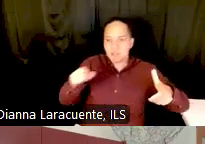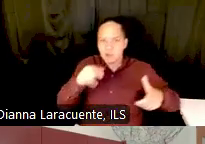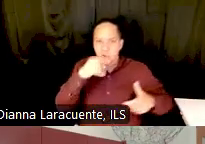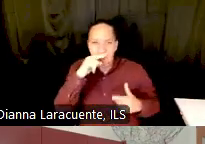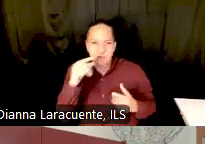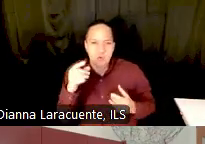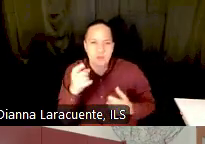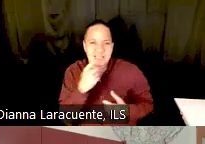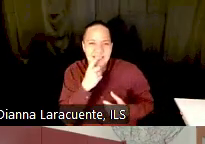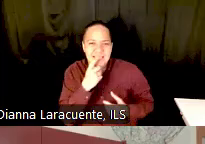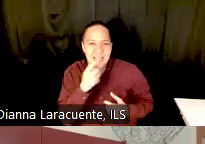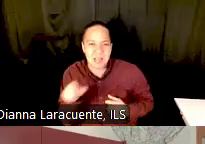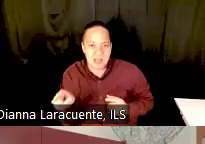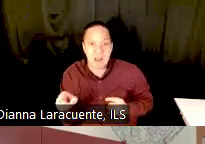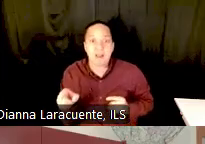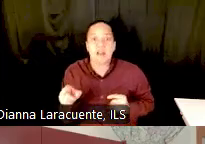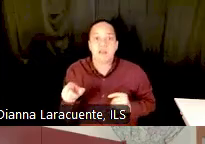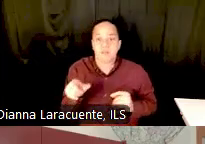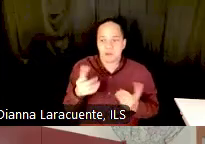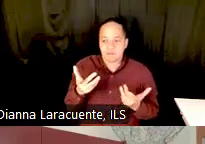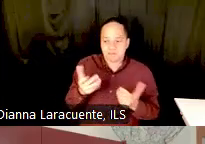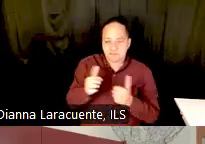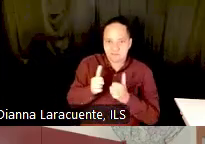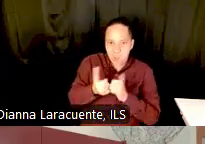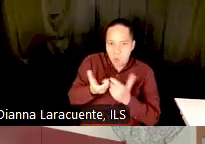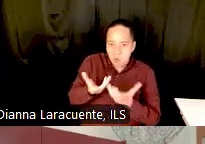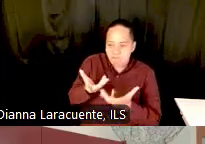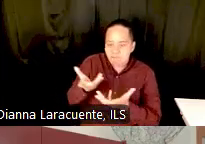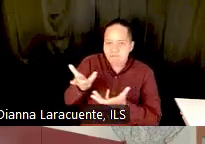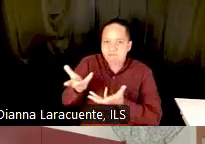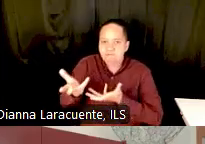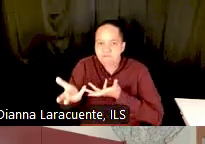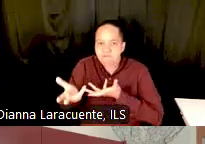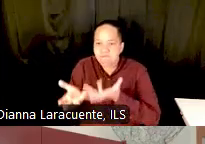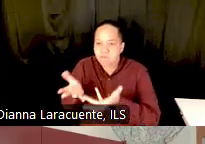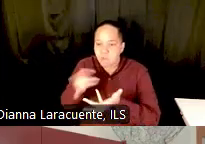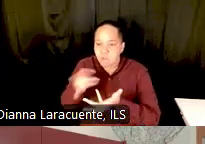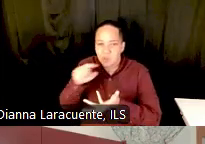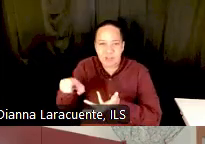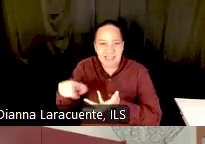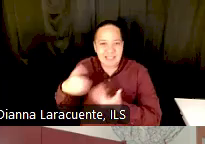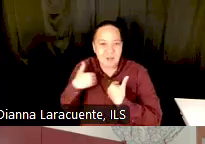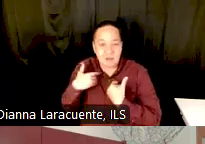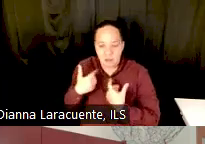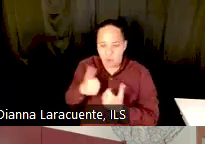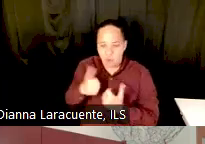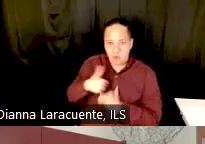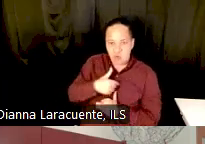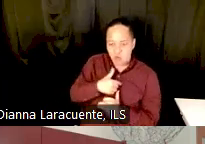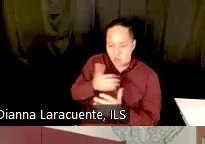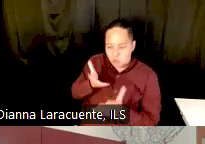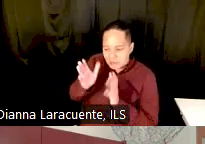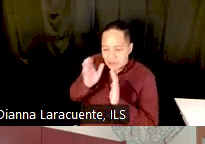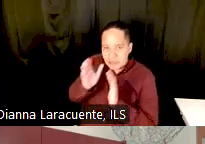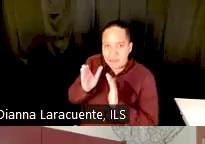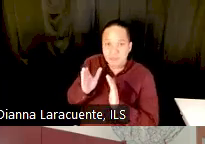cómo nos vamos a manejar ante un niño que tiene una necesidad. En muchas ocasiones decimos que los adolescentes